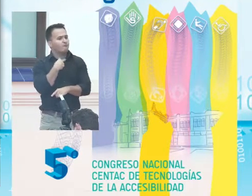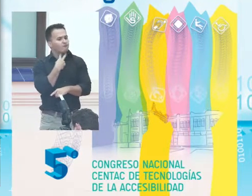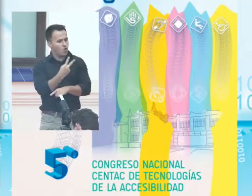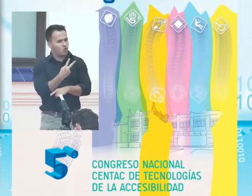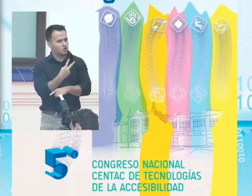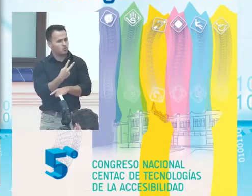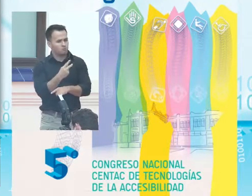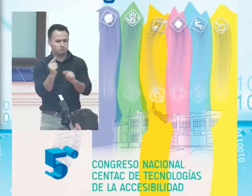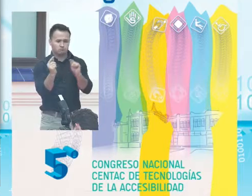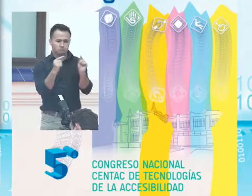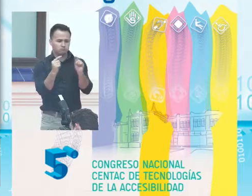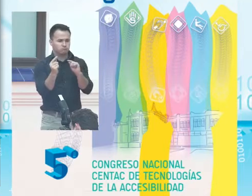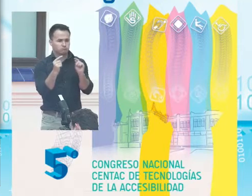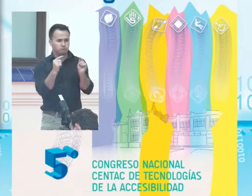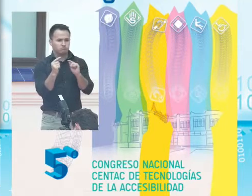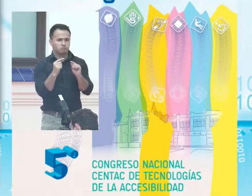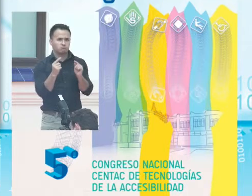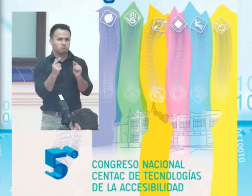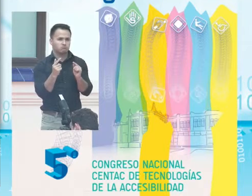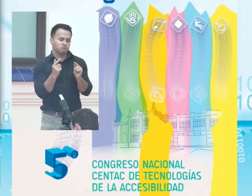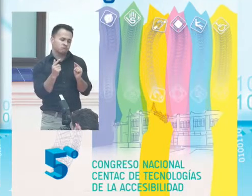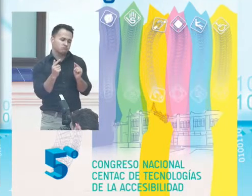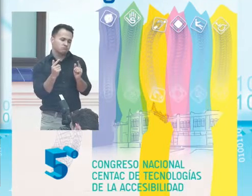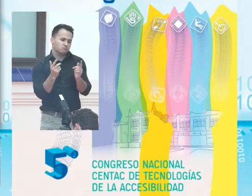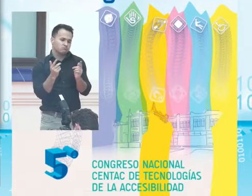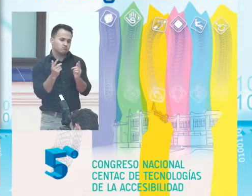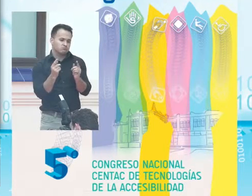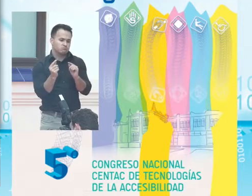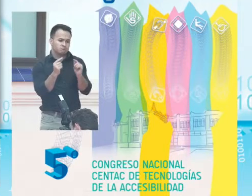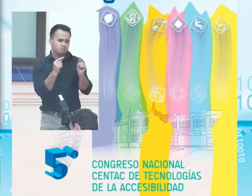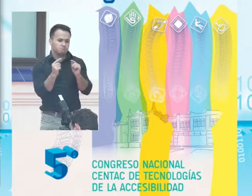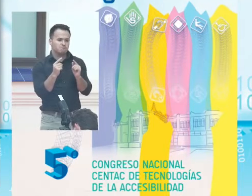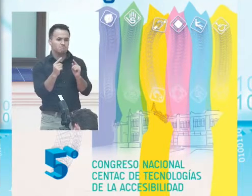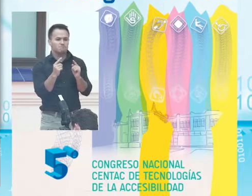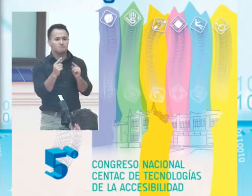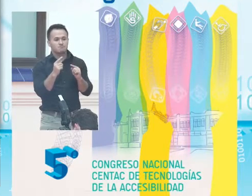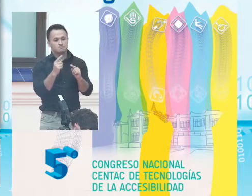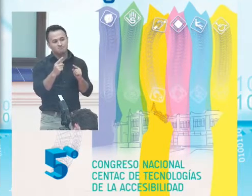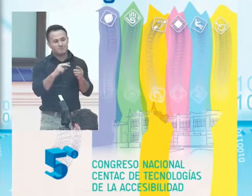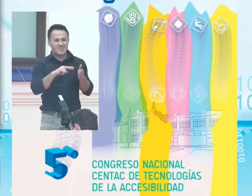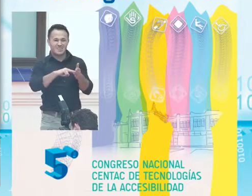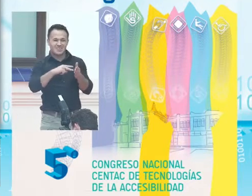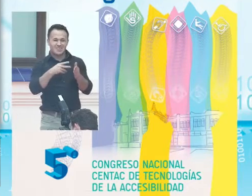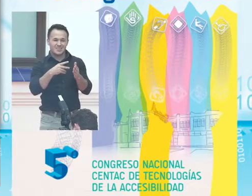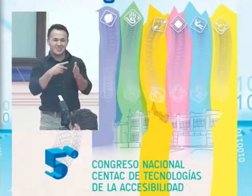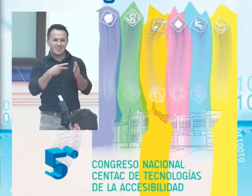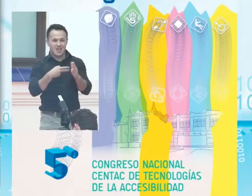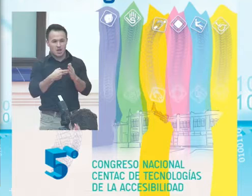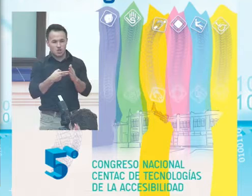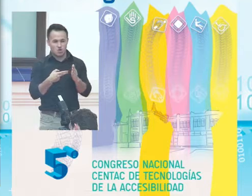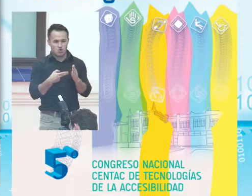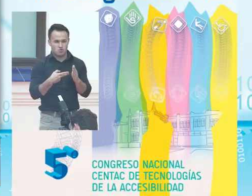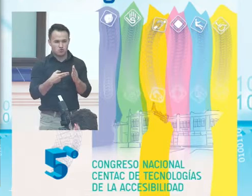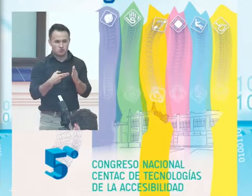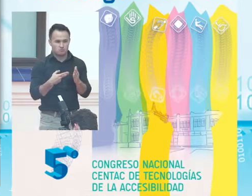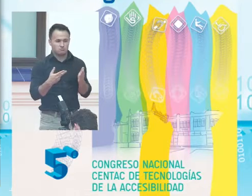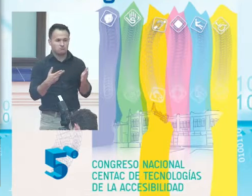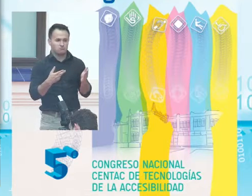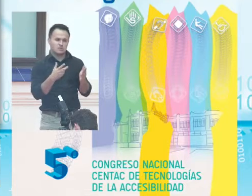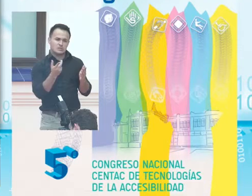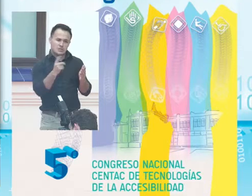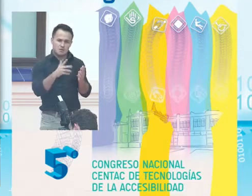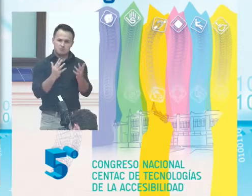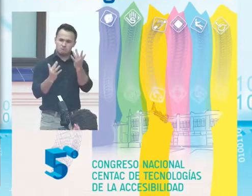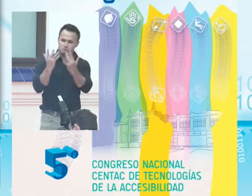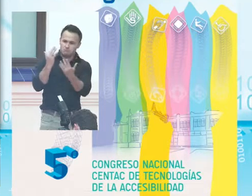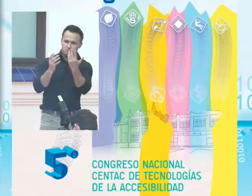La discusión está muy basada en nivel técnico y en convencer a la